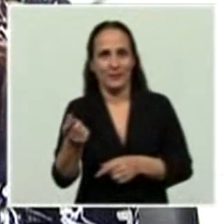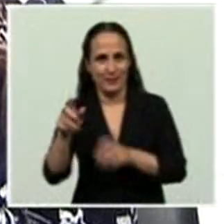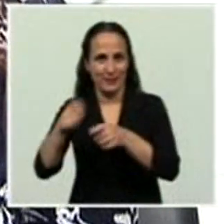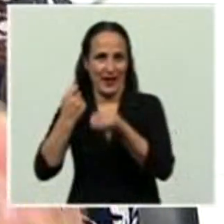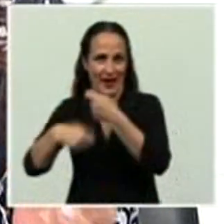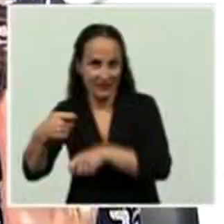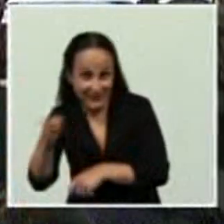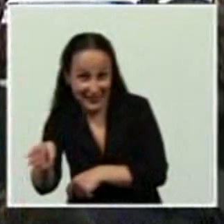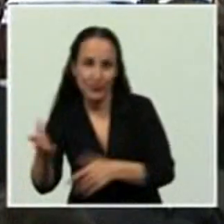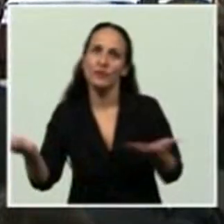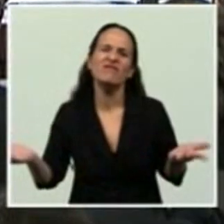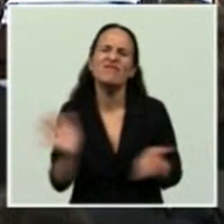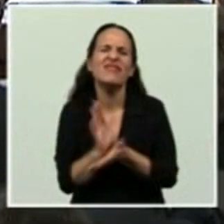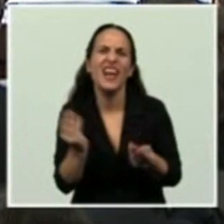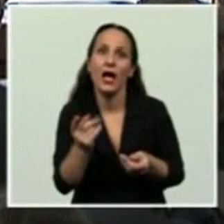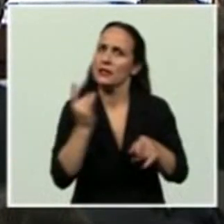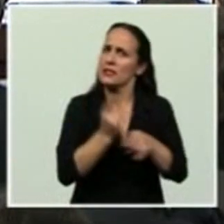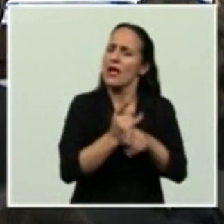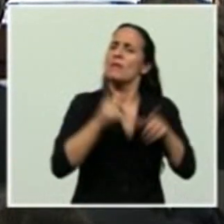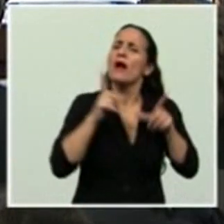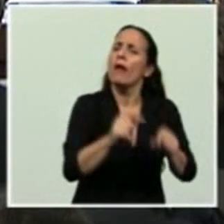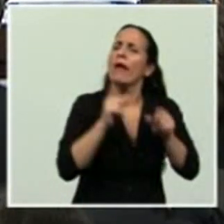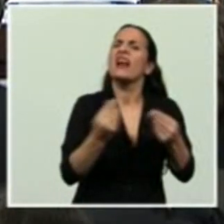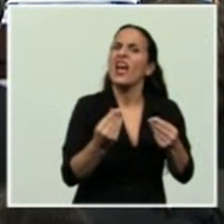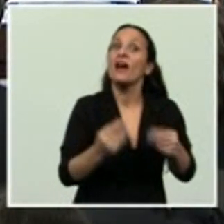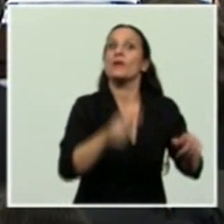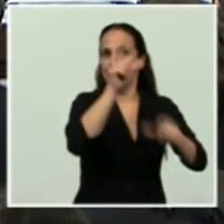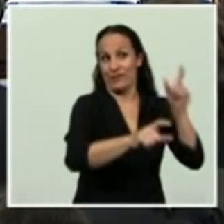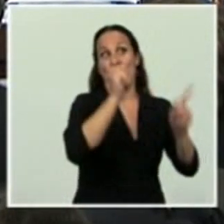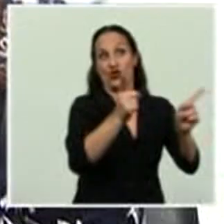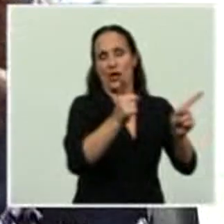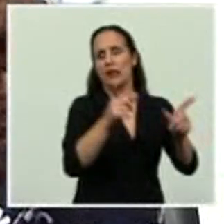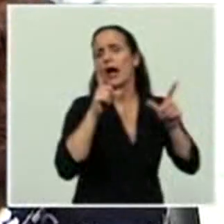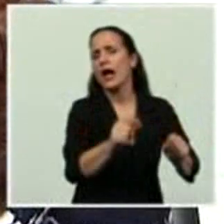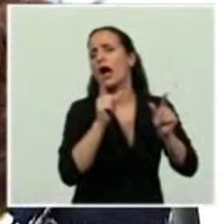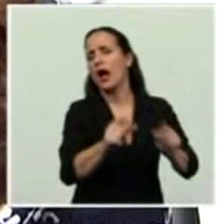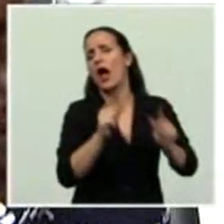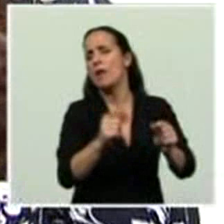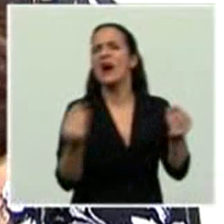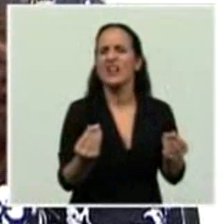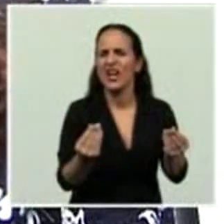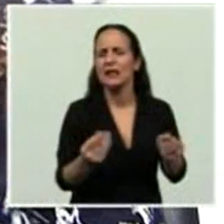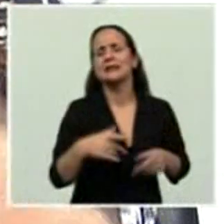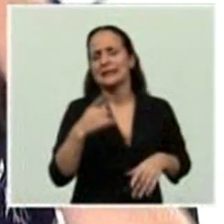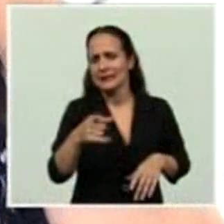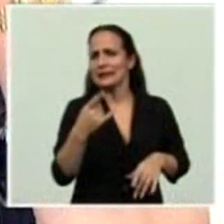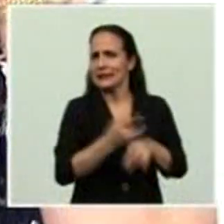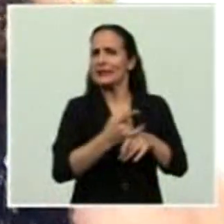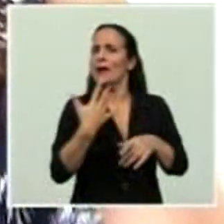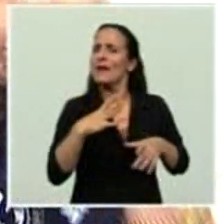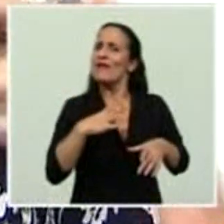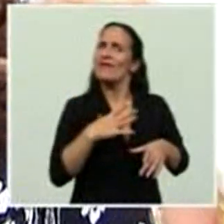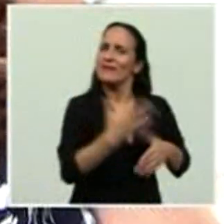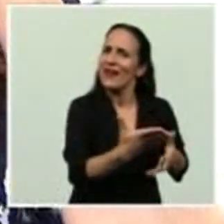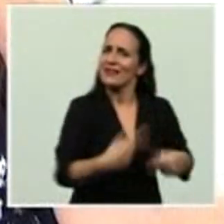siempre un reclamo permanente de nuestros docentes universitarios que eran absolutamente relegados es más puedo